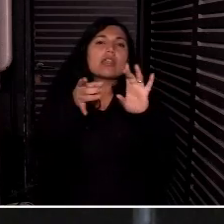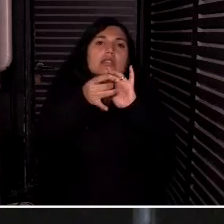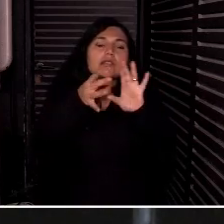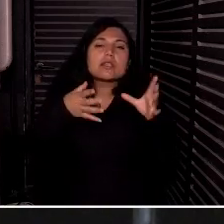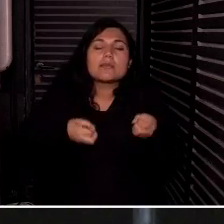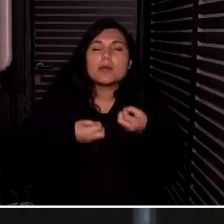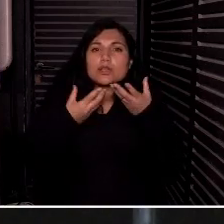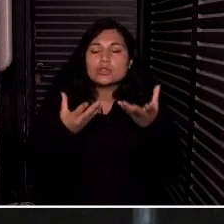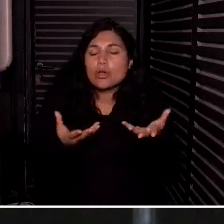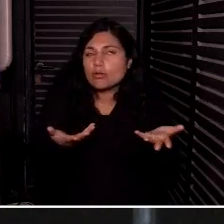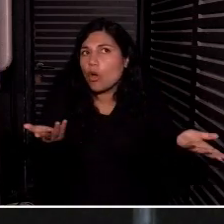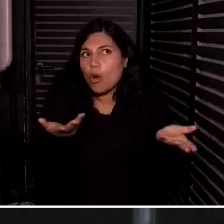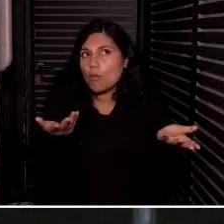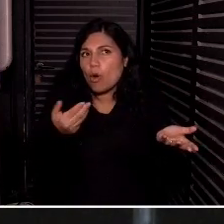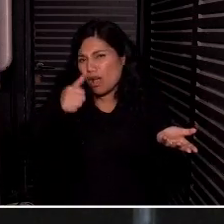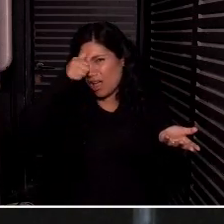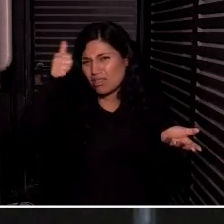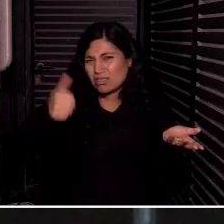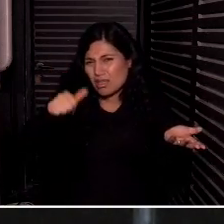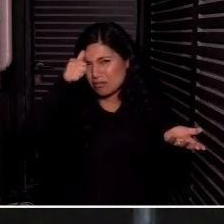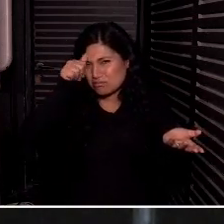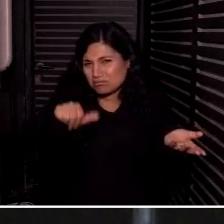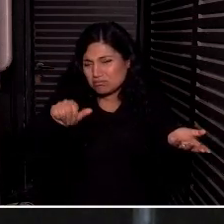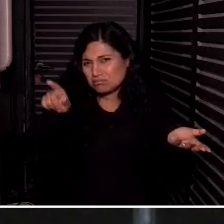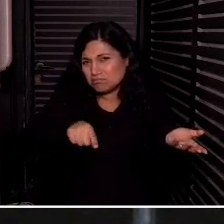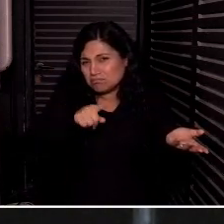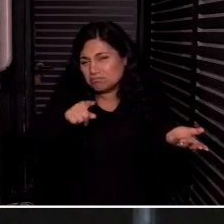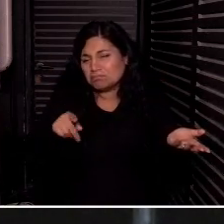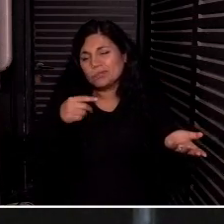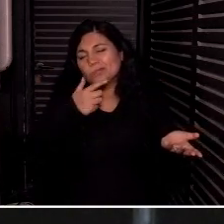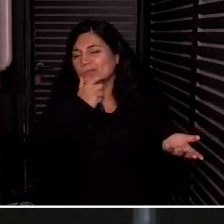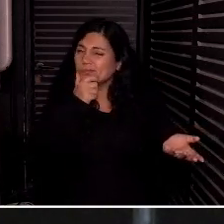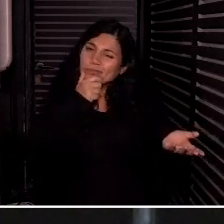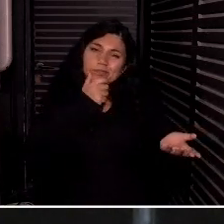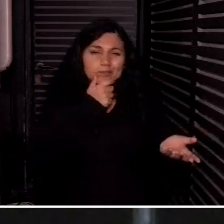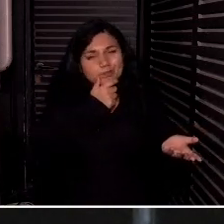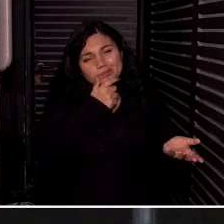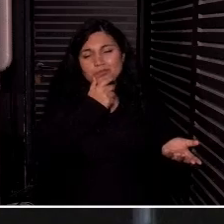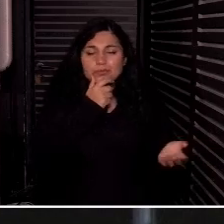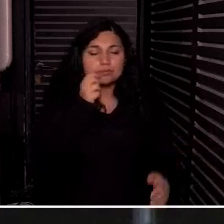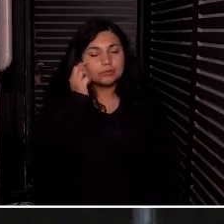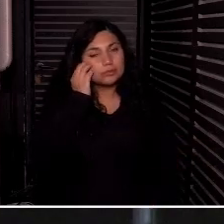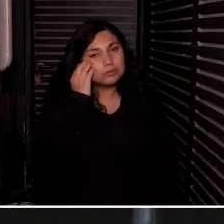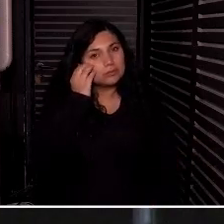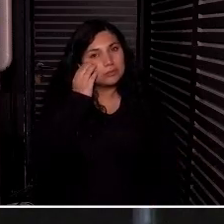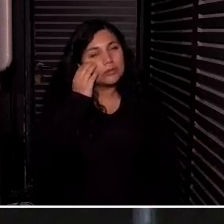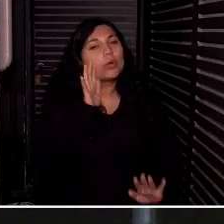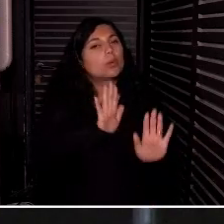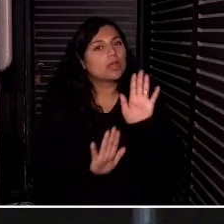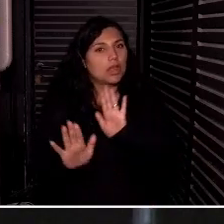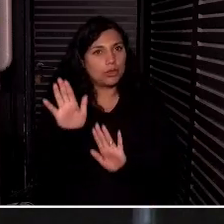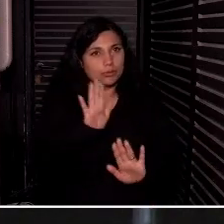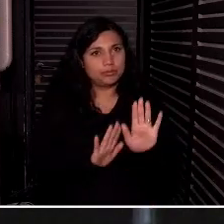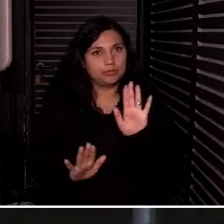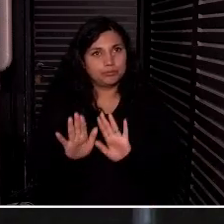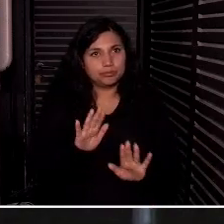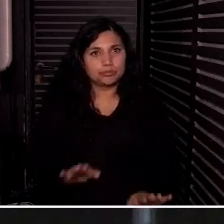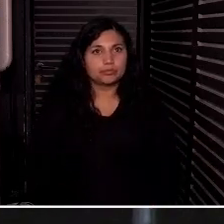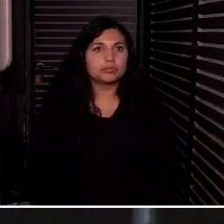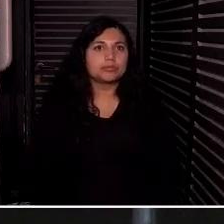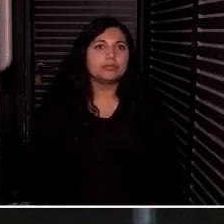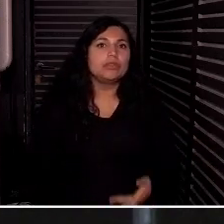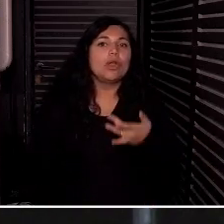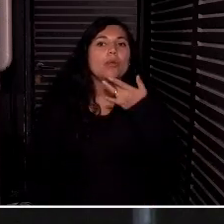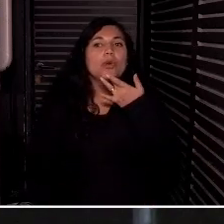la sanción en general siempre hay que mirarlos con con bastante cuidado porque al final tiene un